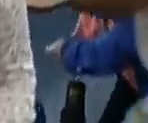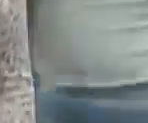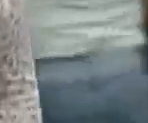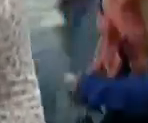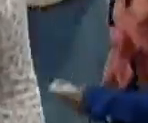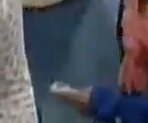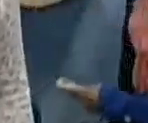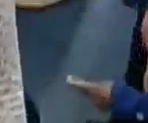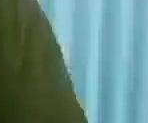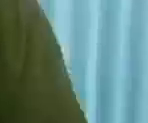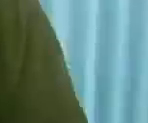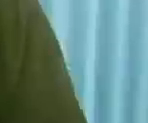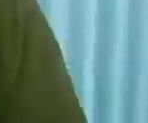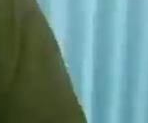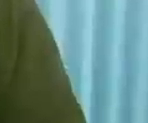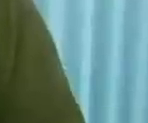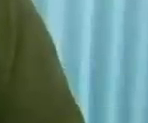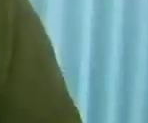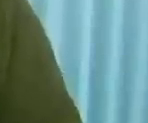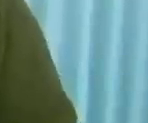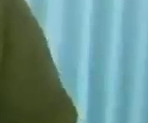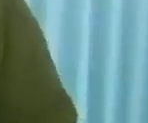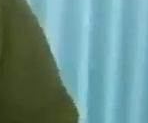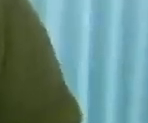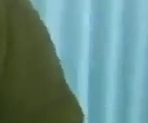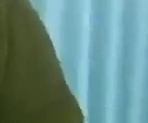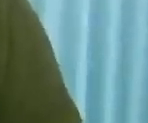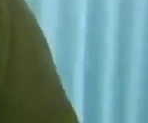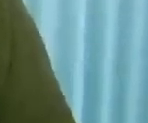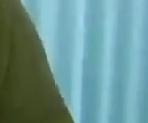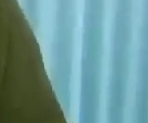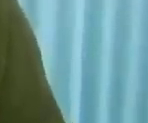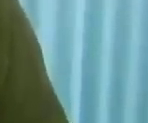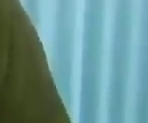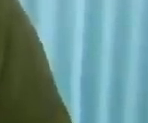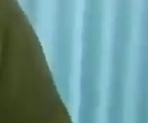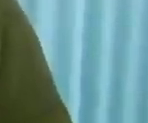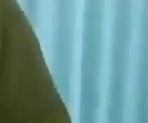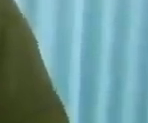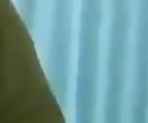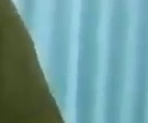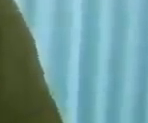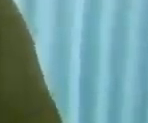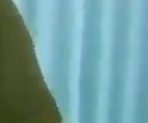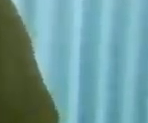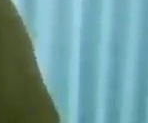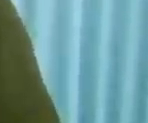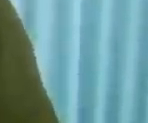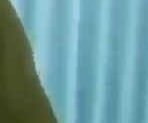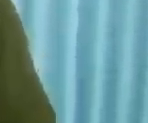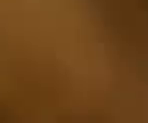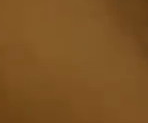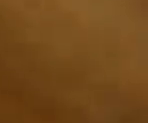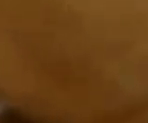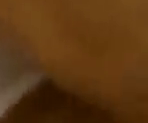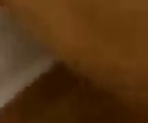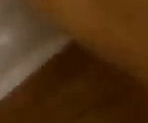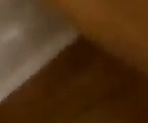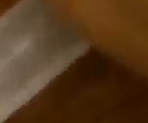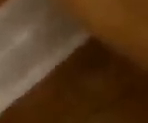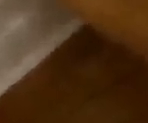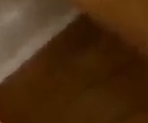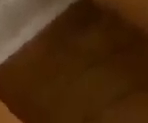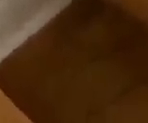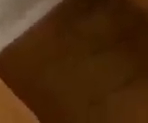que sí, está todo bien. Comparto la opinión de mi presidente de que, bueno, las clases, los niños lo necesitan, todos